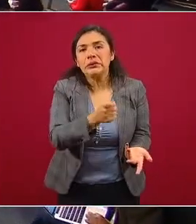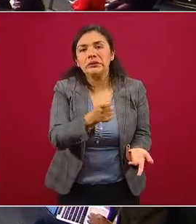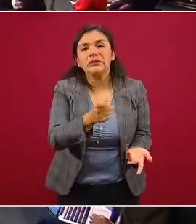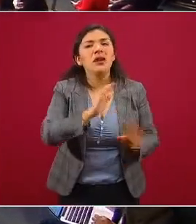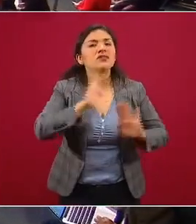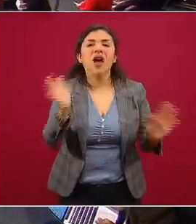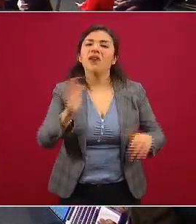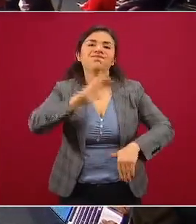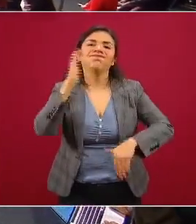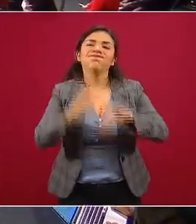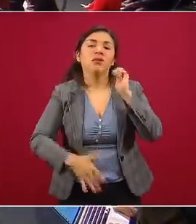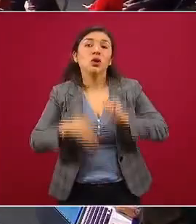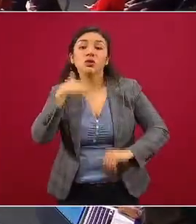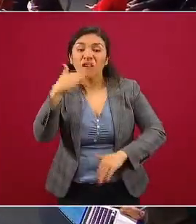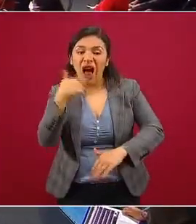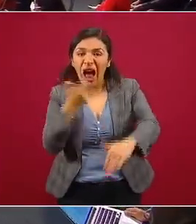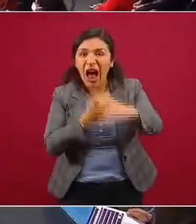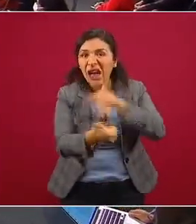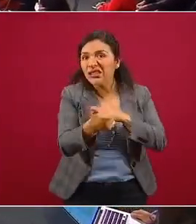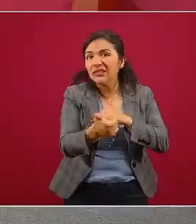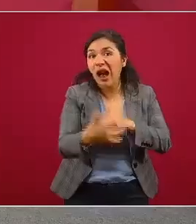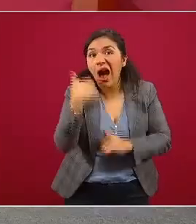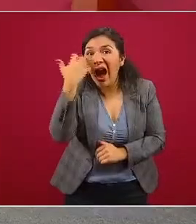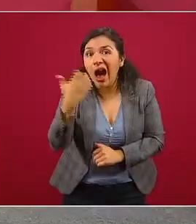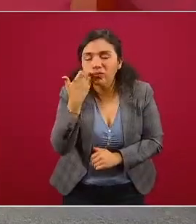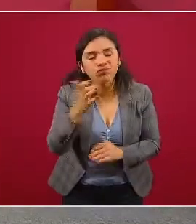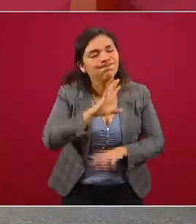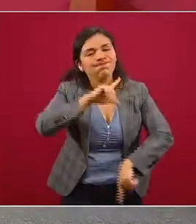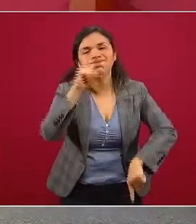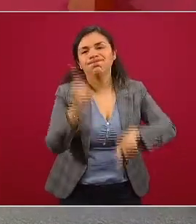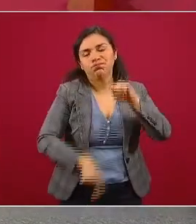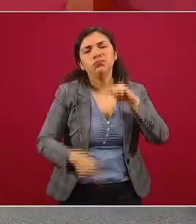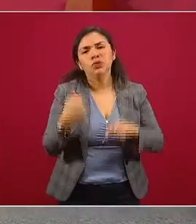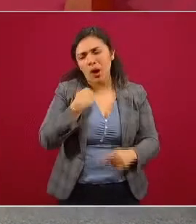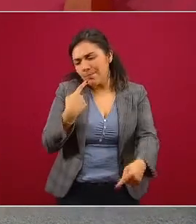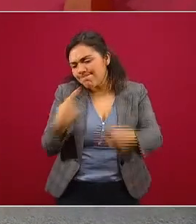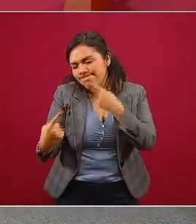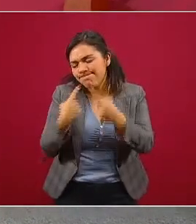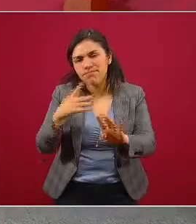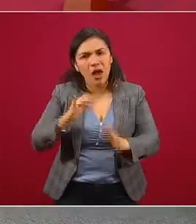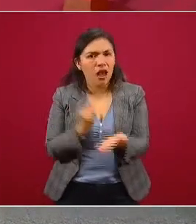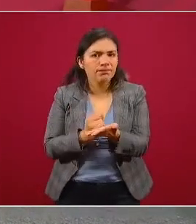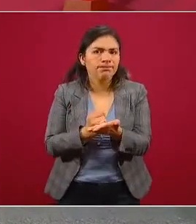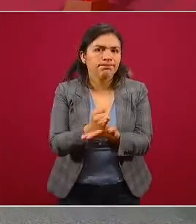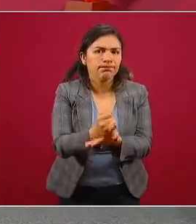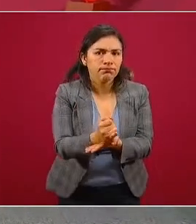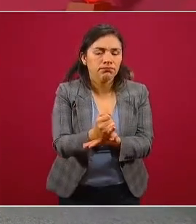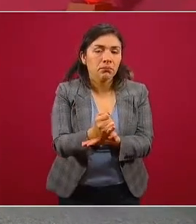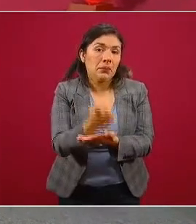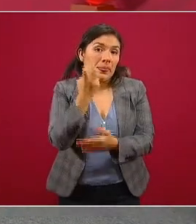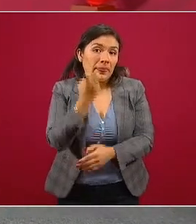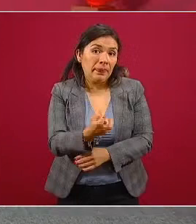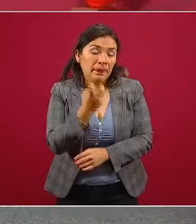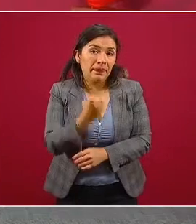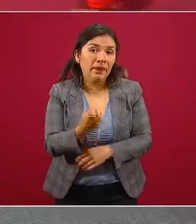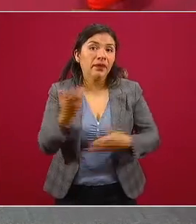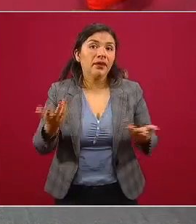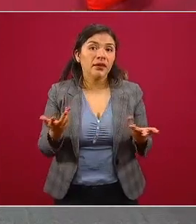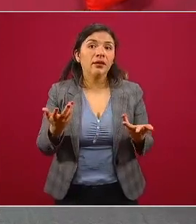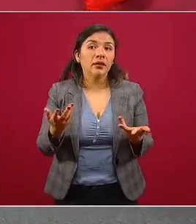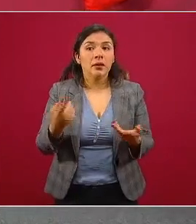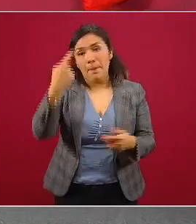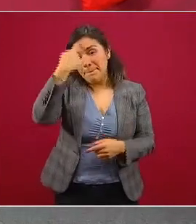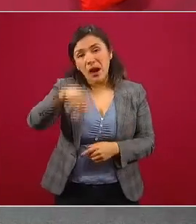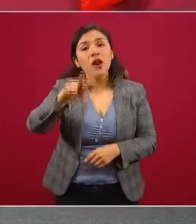se termina la corrupción. Y hemos tomado esta decisión y vamos a que